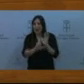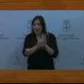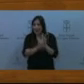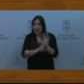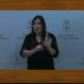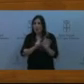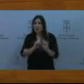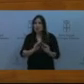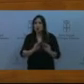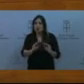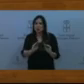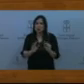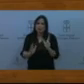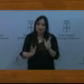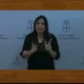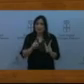Pero, afortunadamente,